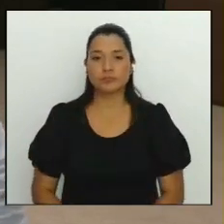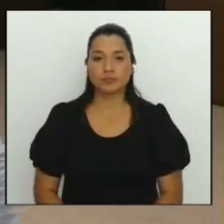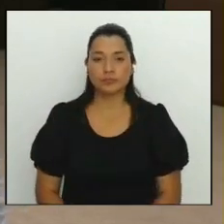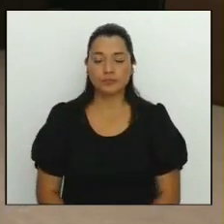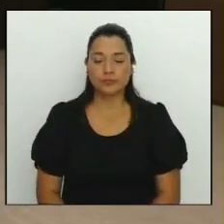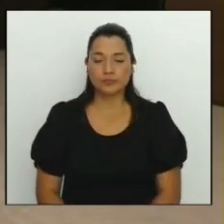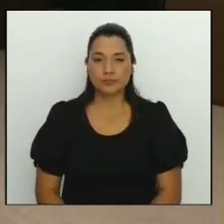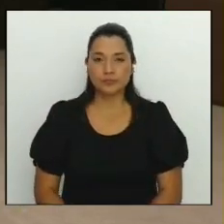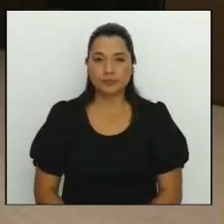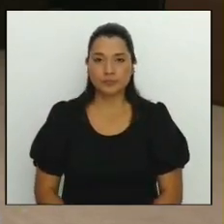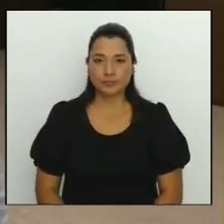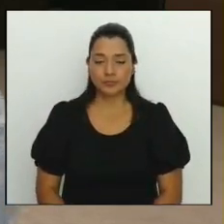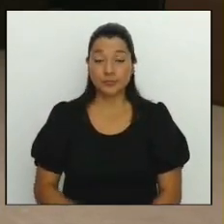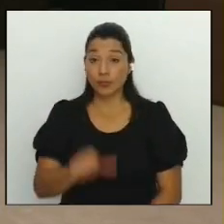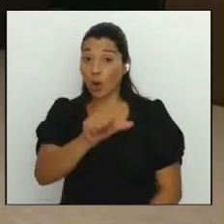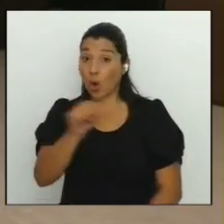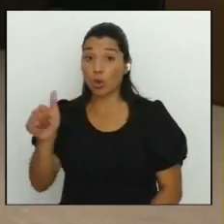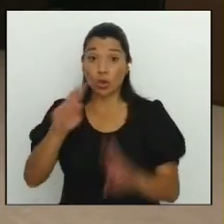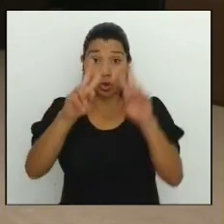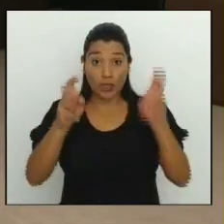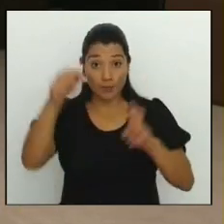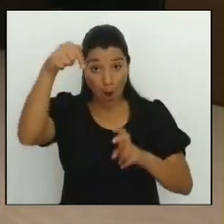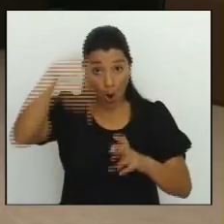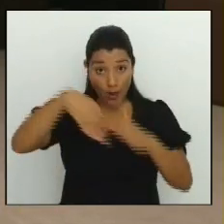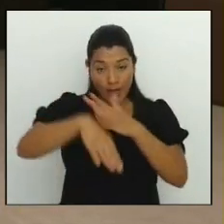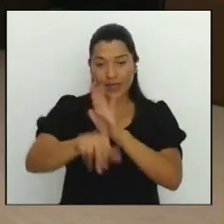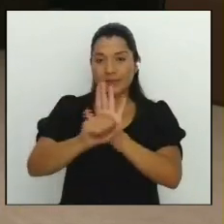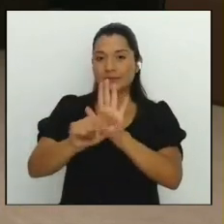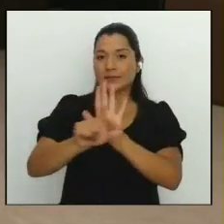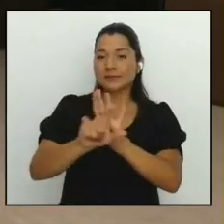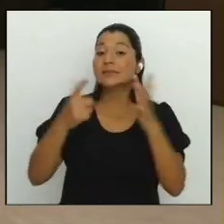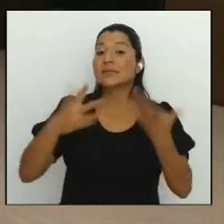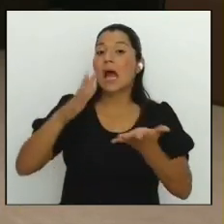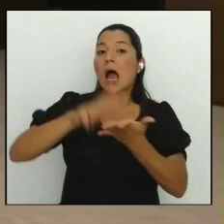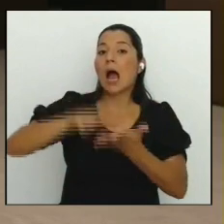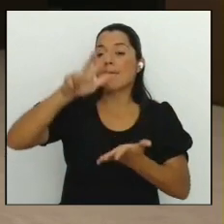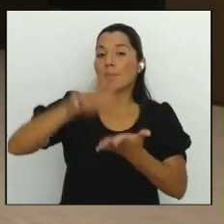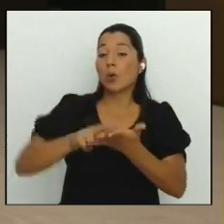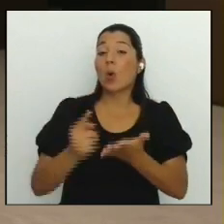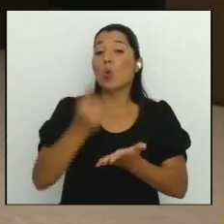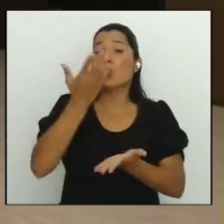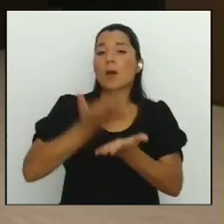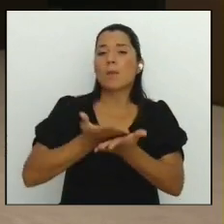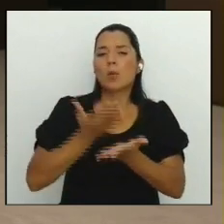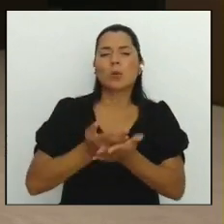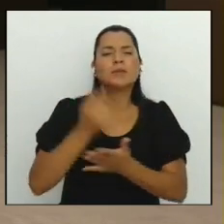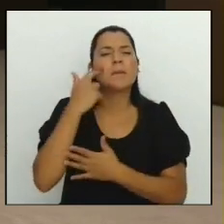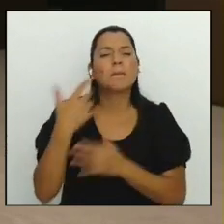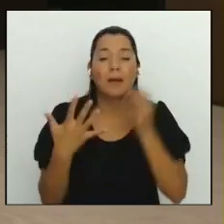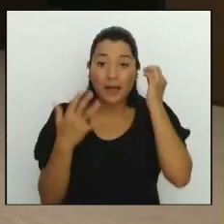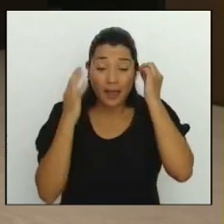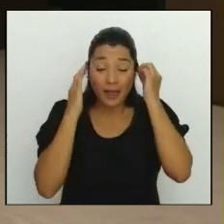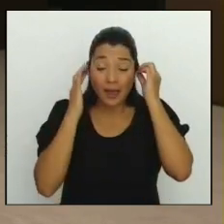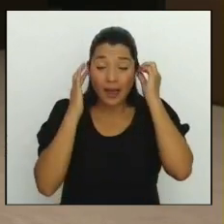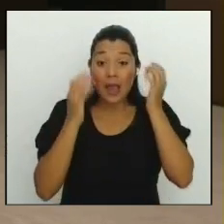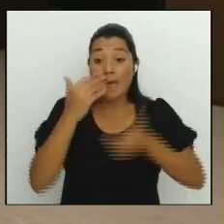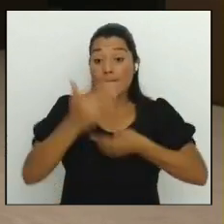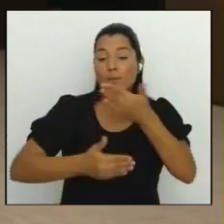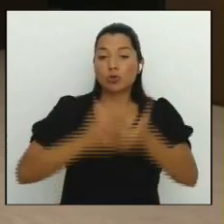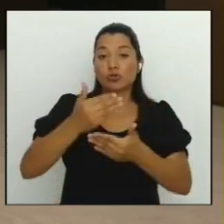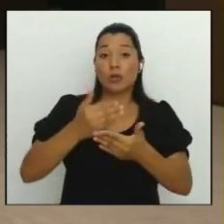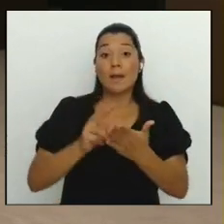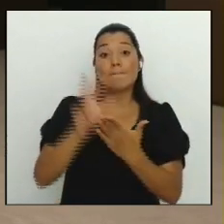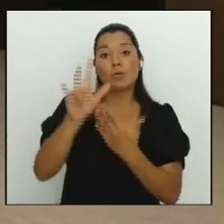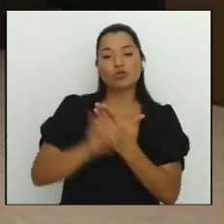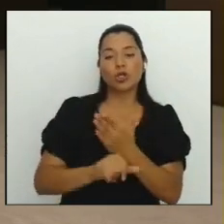En otros temas, hoy en el plenario legislativo se aprobó una moción para dispensar de todo trámite el proyecto de ley que busca exonerar del